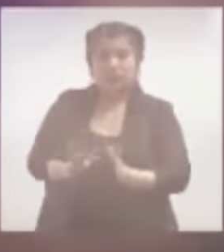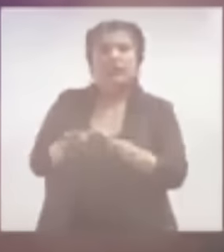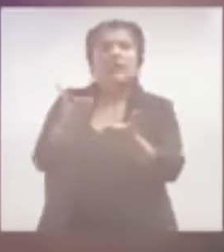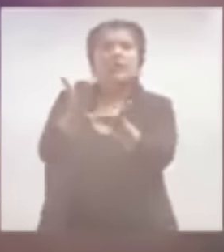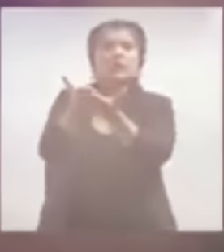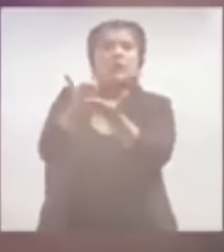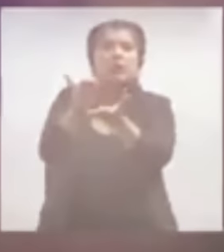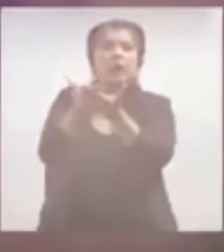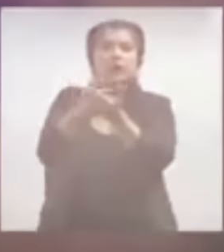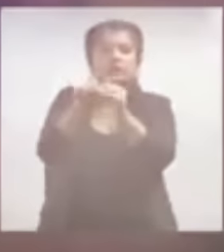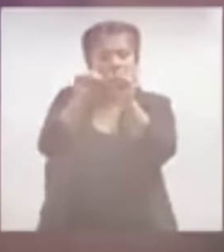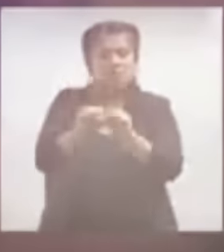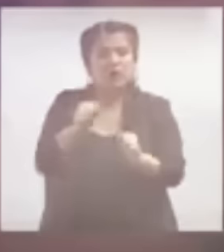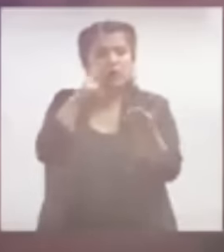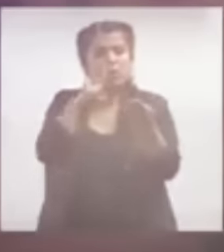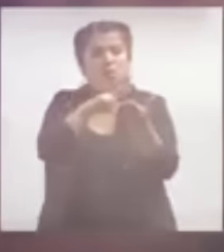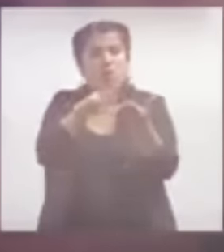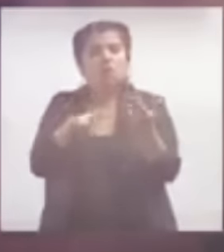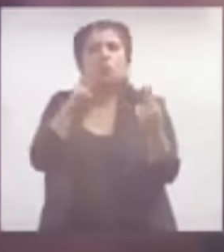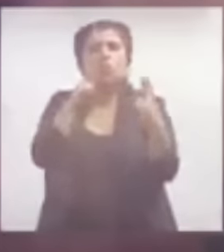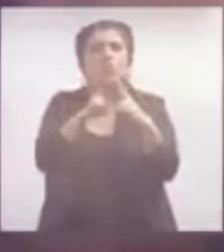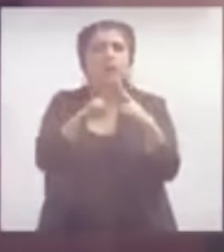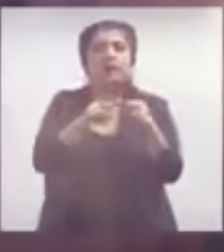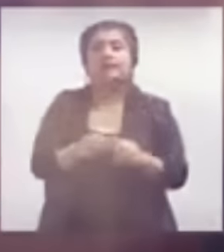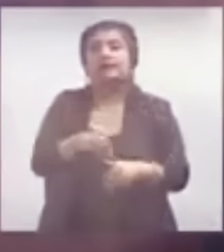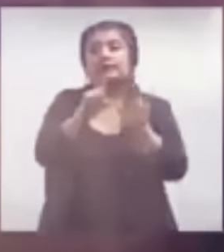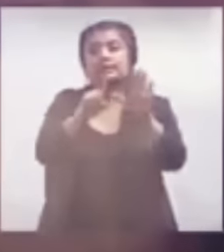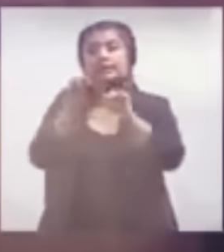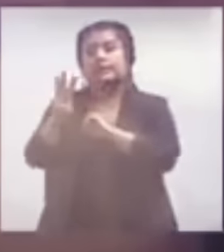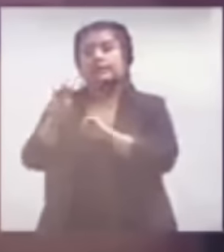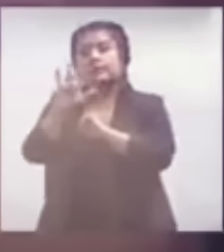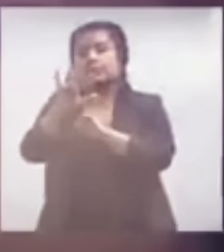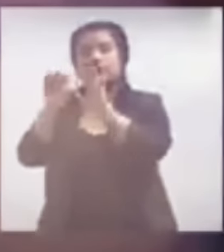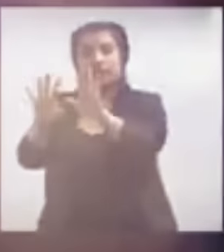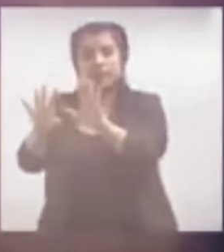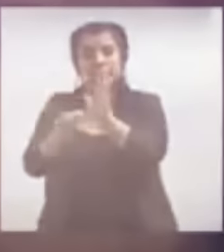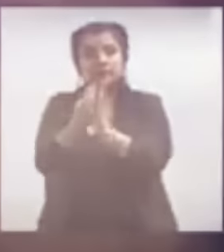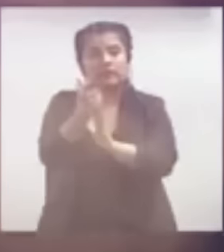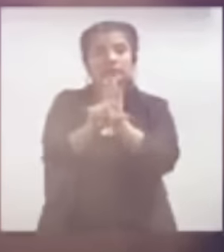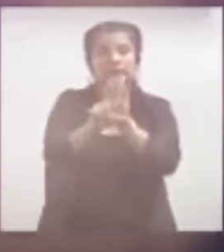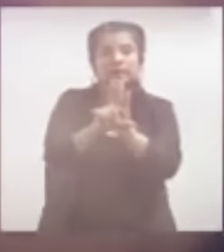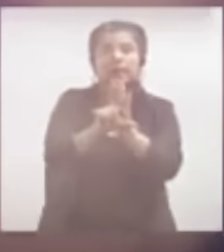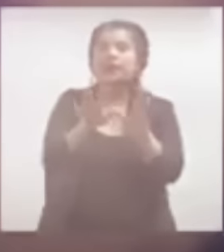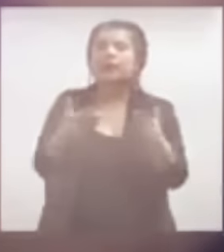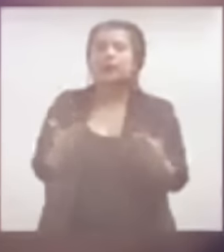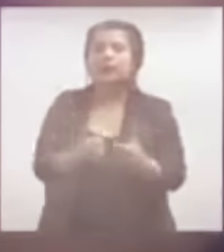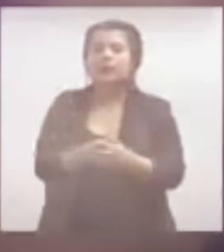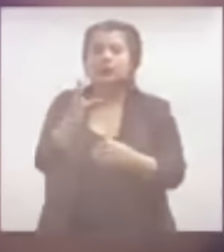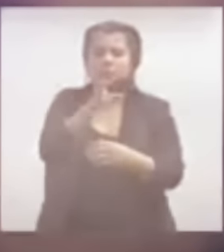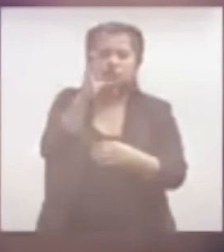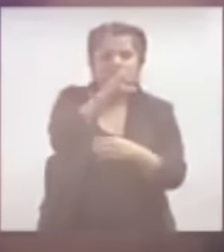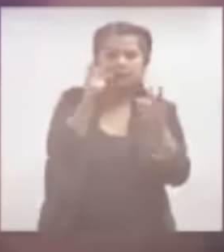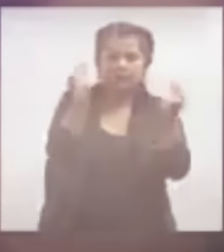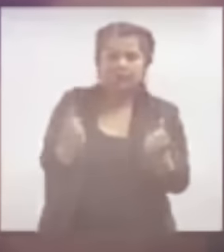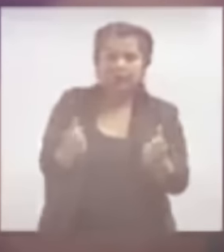solicitando que se conociera la iniciativa 6359, ley de búsqueda inmediata